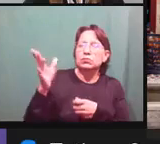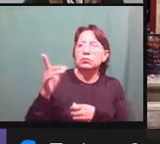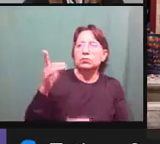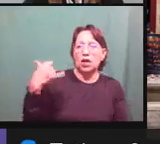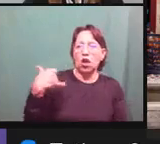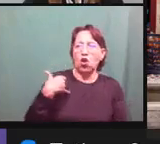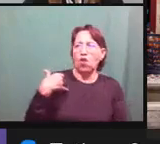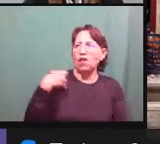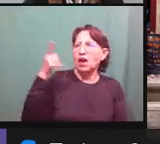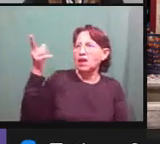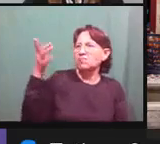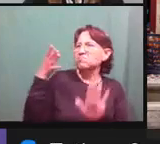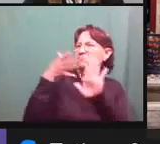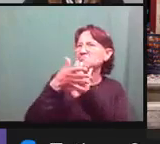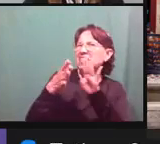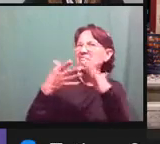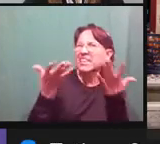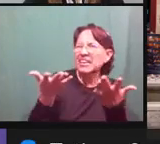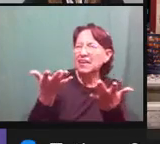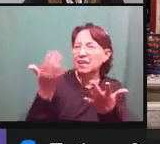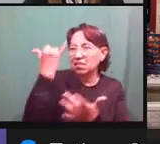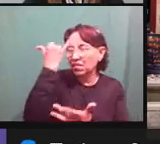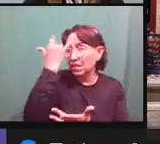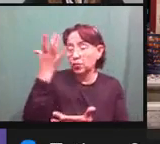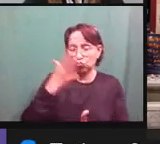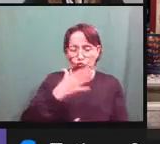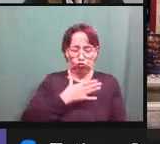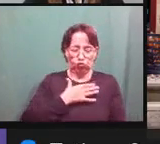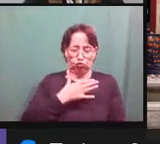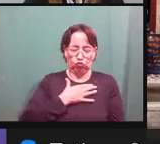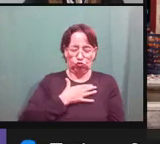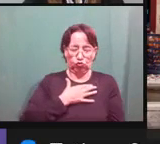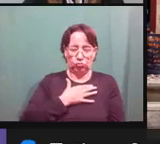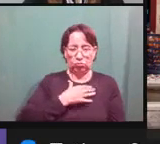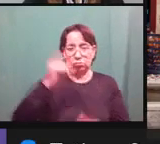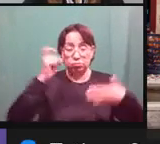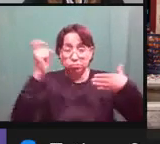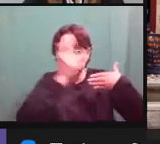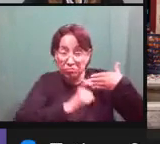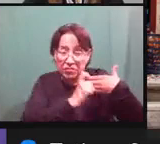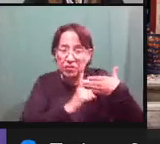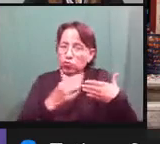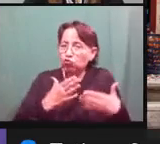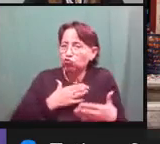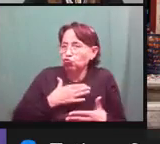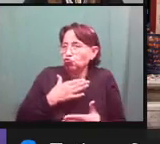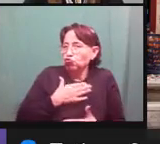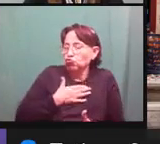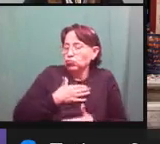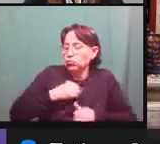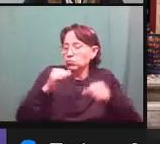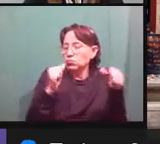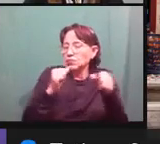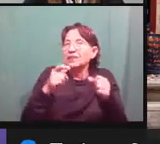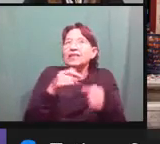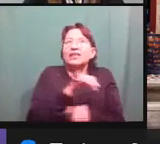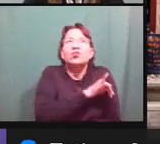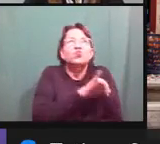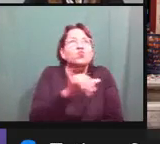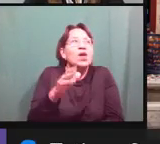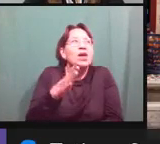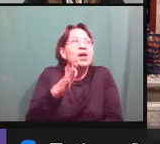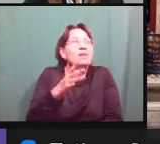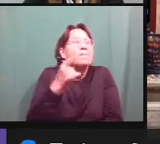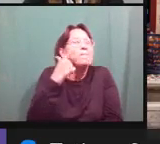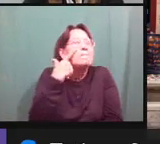decir en Vancouver, no? Eso es un poco para mí lo que es el graffiti en Bogotá, que es un periódico de nuestras dinámicas,